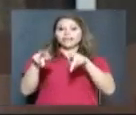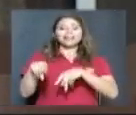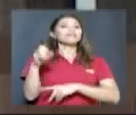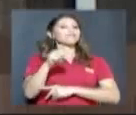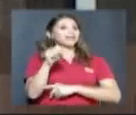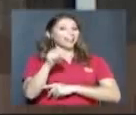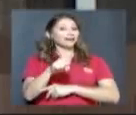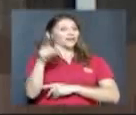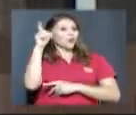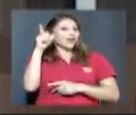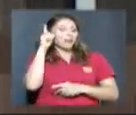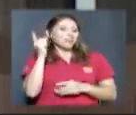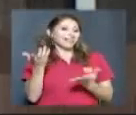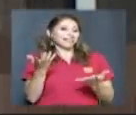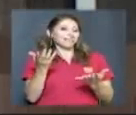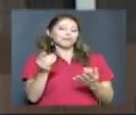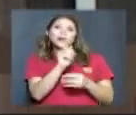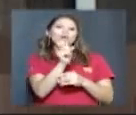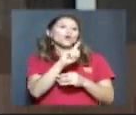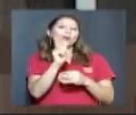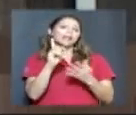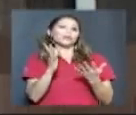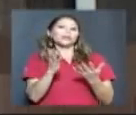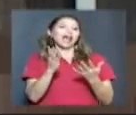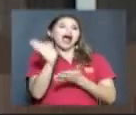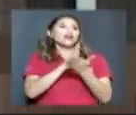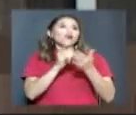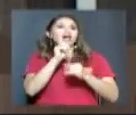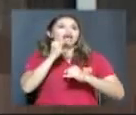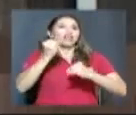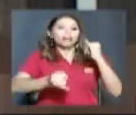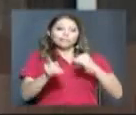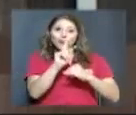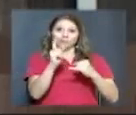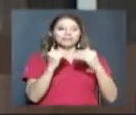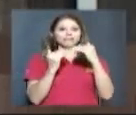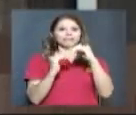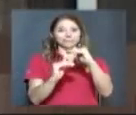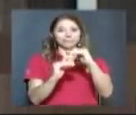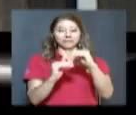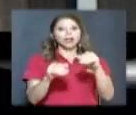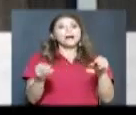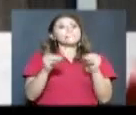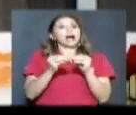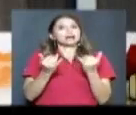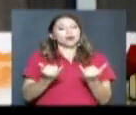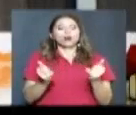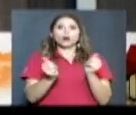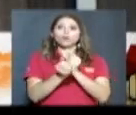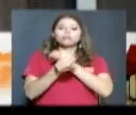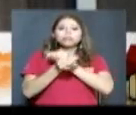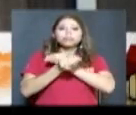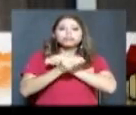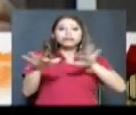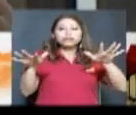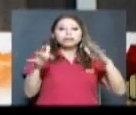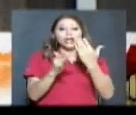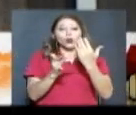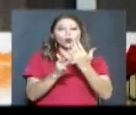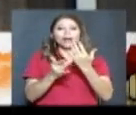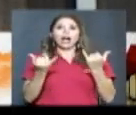no es un recurso inagotable, es un recurso limitado y más con la explosión, digamos, de la tecnología, se ha vuelto cada vez